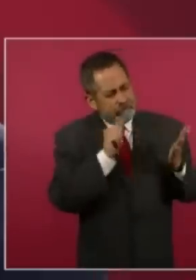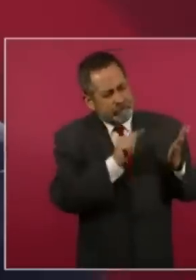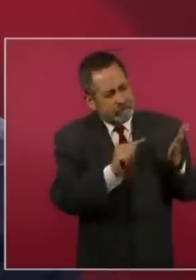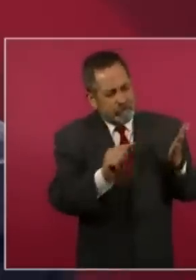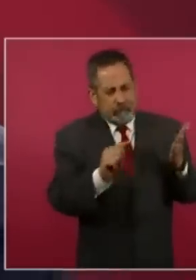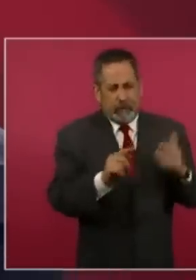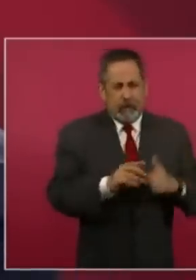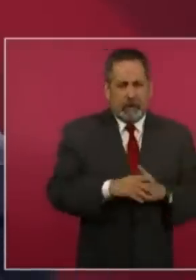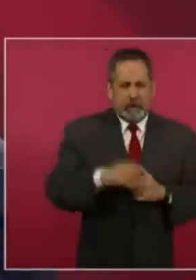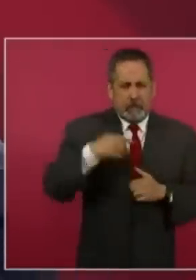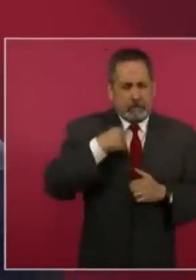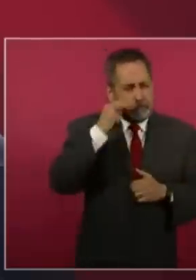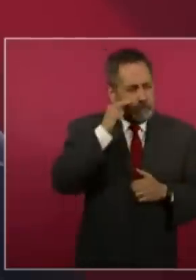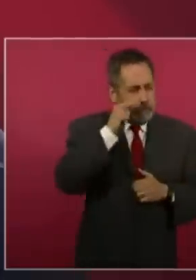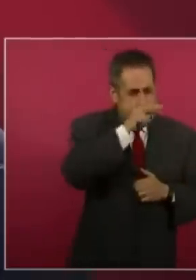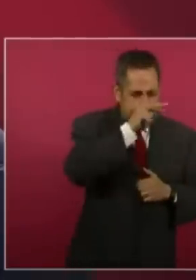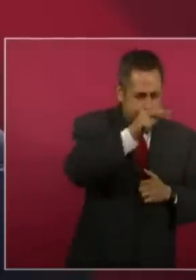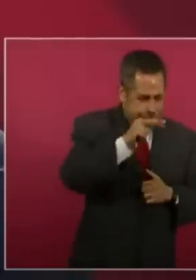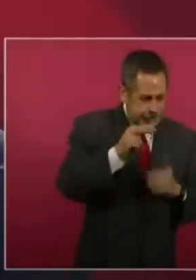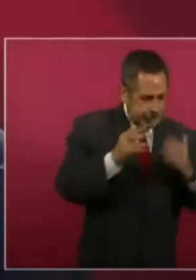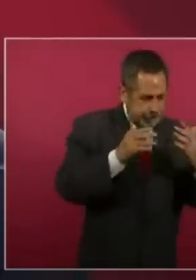que he estado viendo